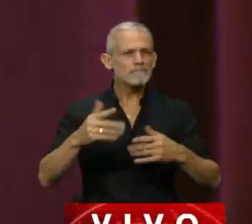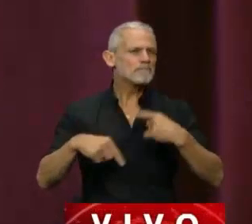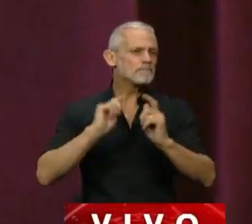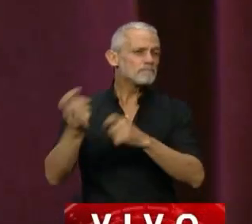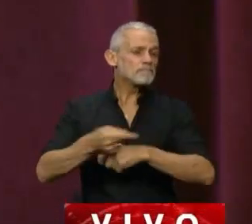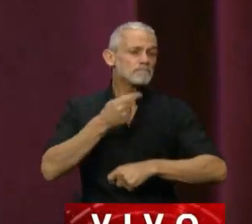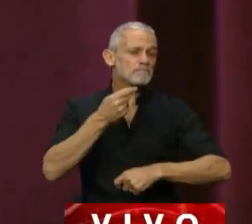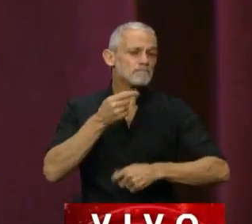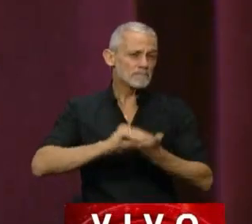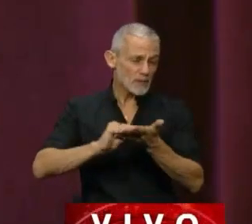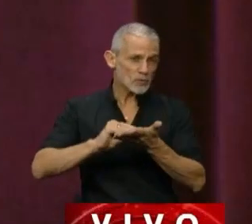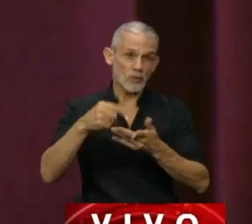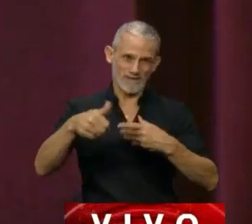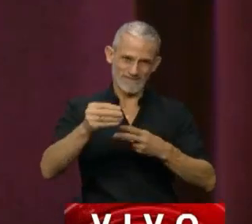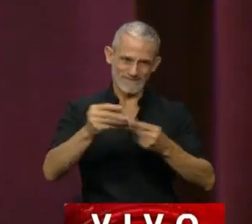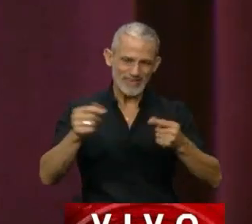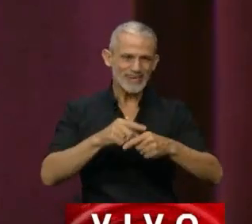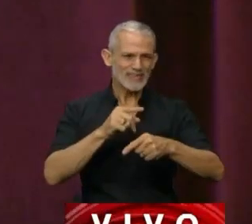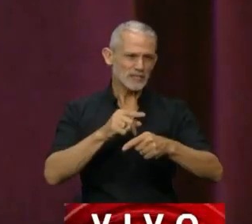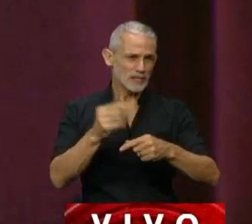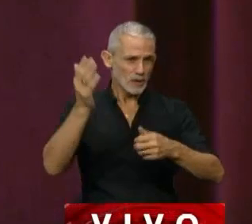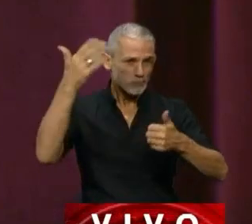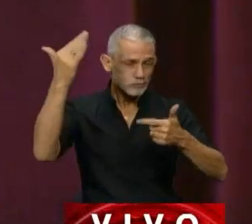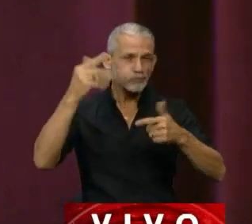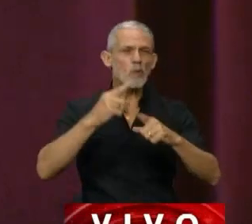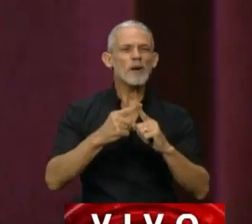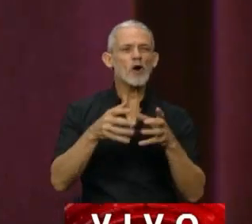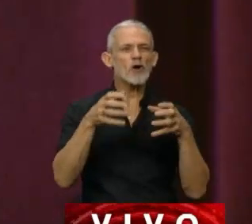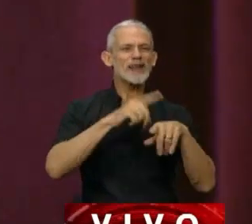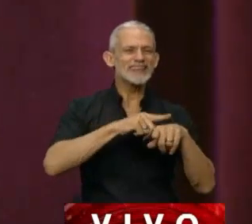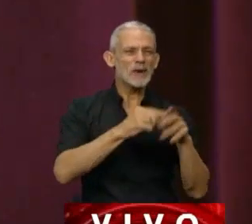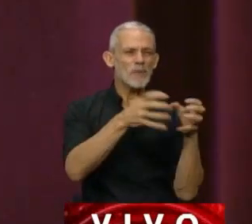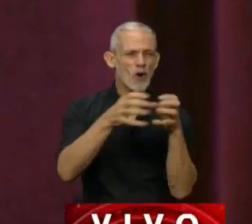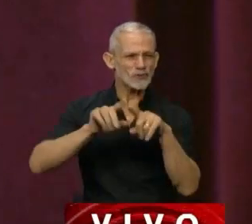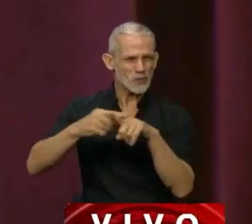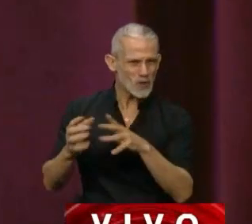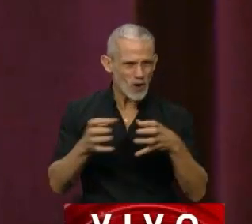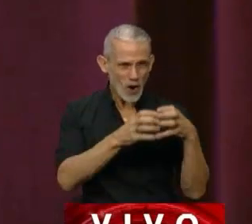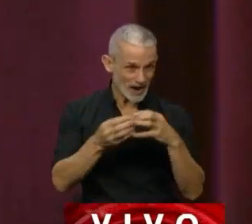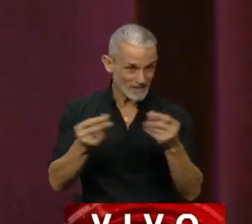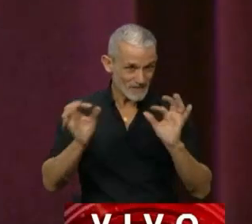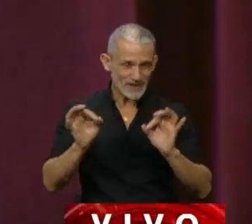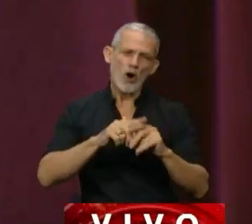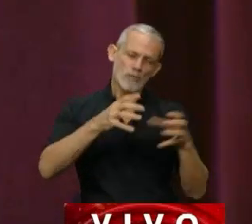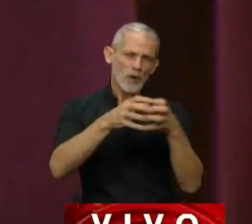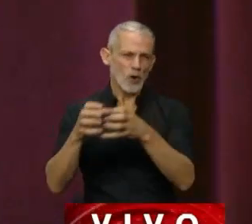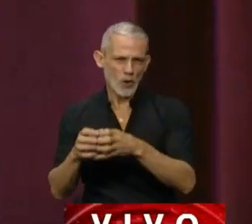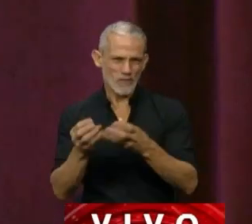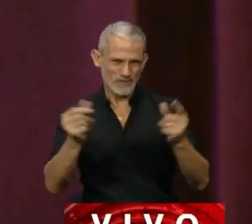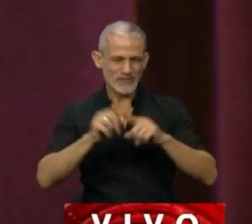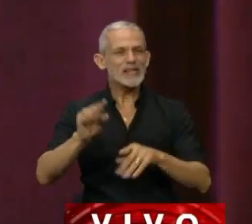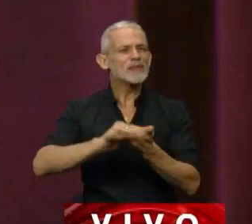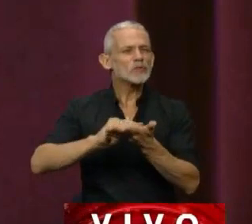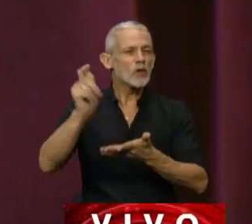continúa en uso de la palabra y para terminar la exposición por tiempos de bloque o de interbloque,